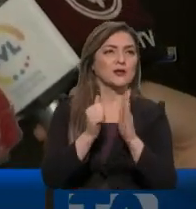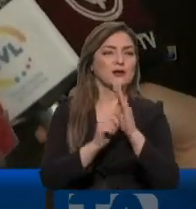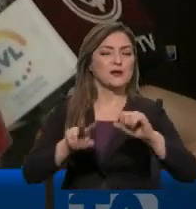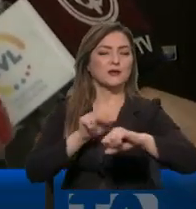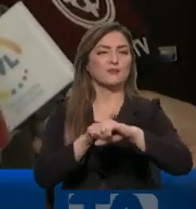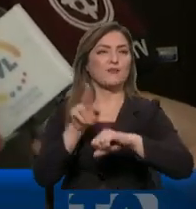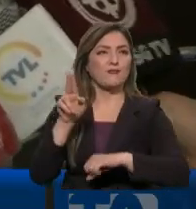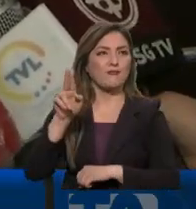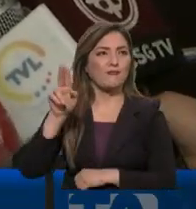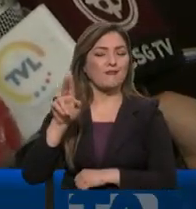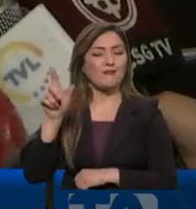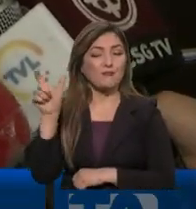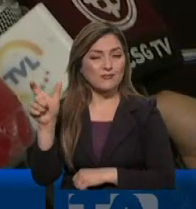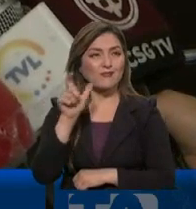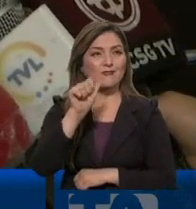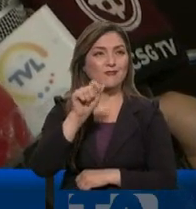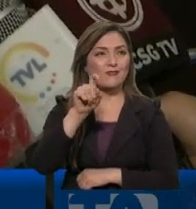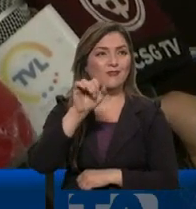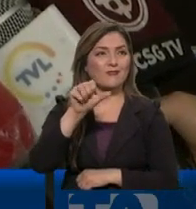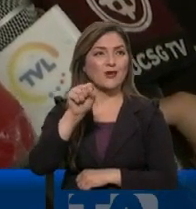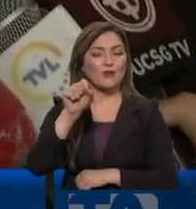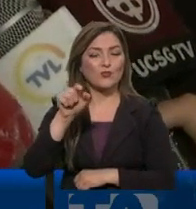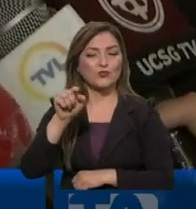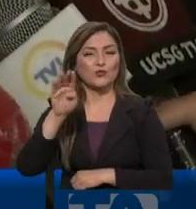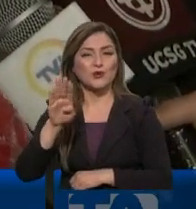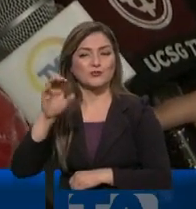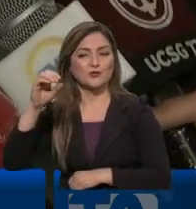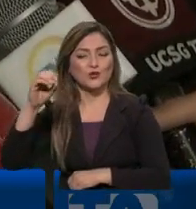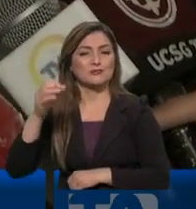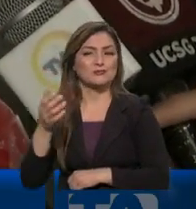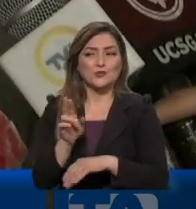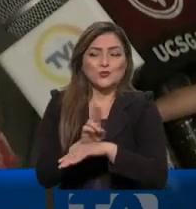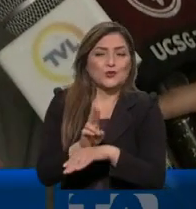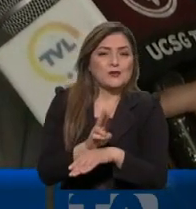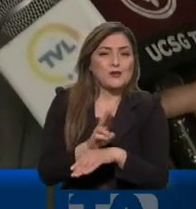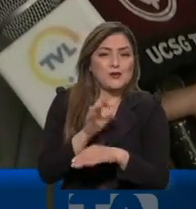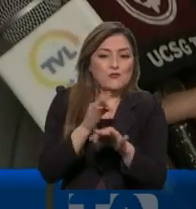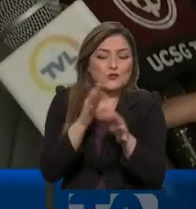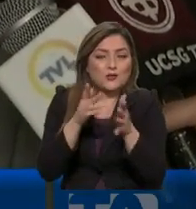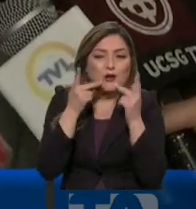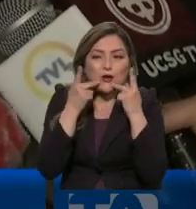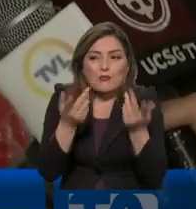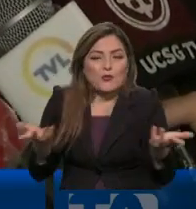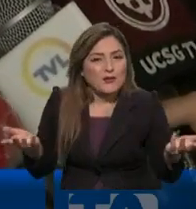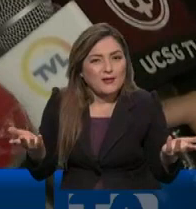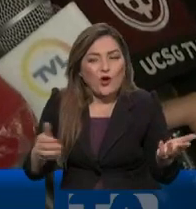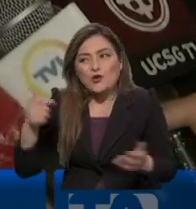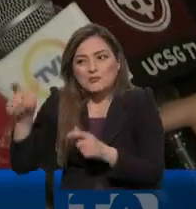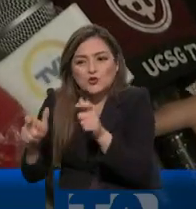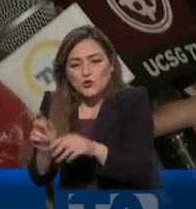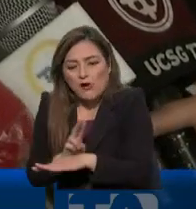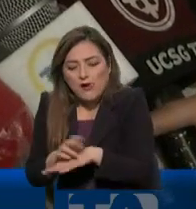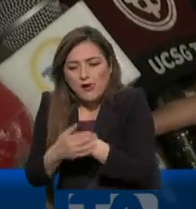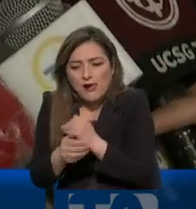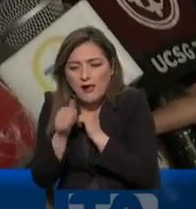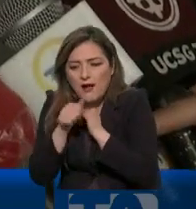el AXIS 4.0, aparentemente debe ser usado solamente por funcionarios públicos. Ahora vayan ustedes a saber